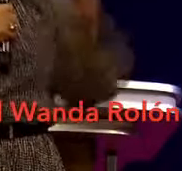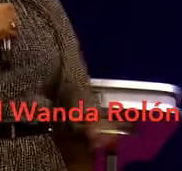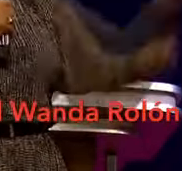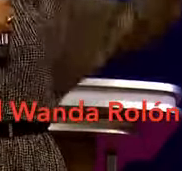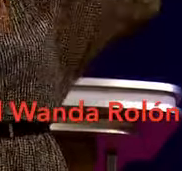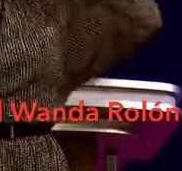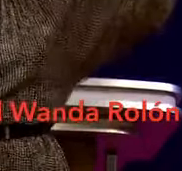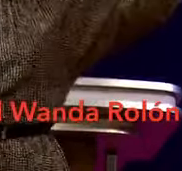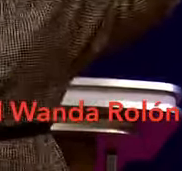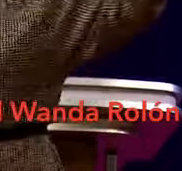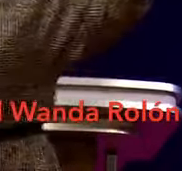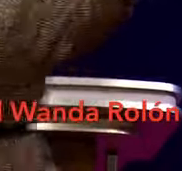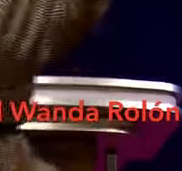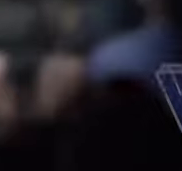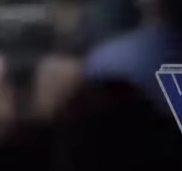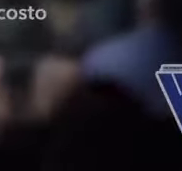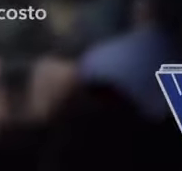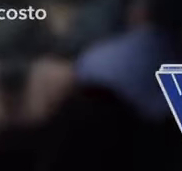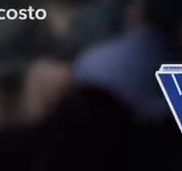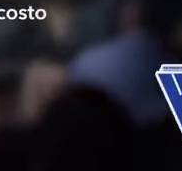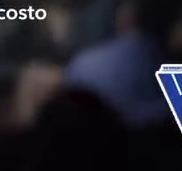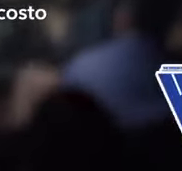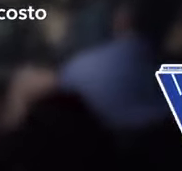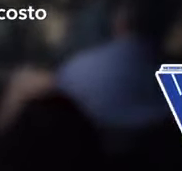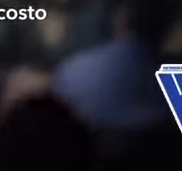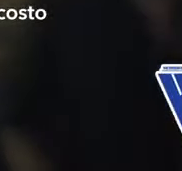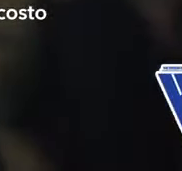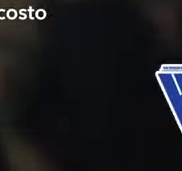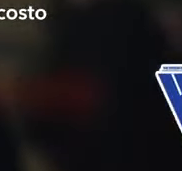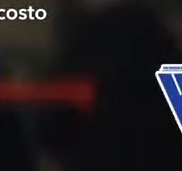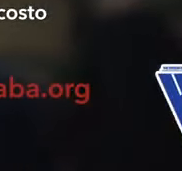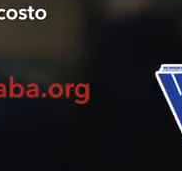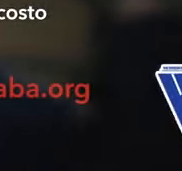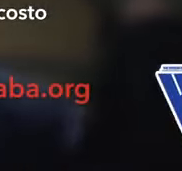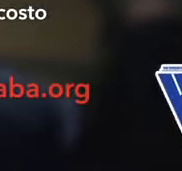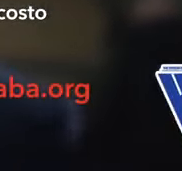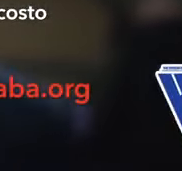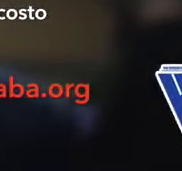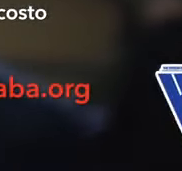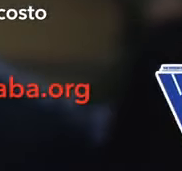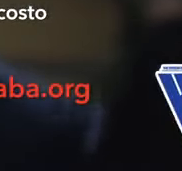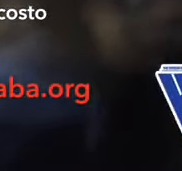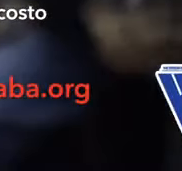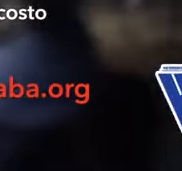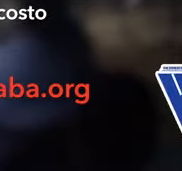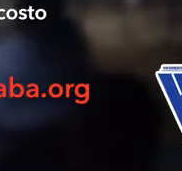nuestra experiencia con Dios. Entrada libre de costo. Info